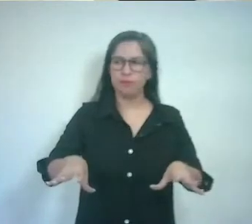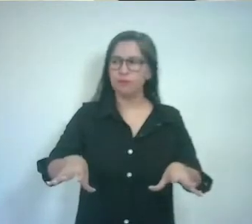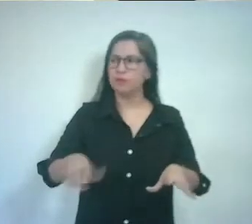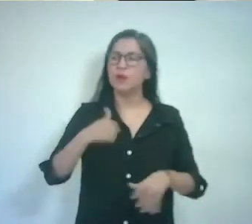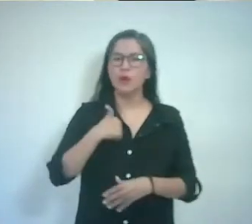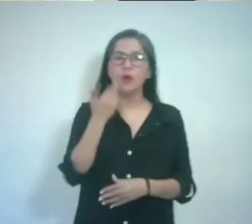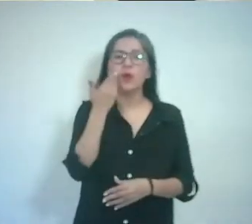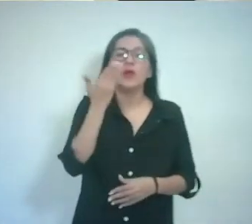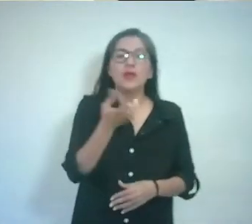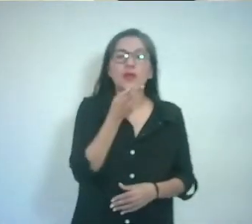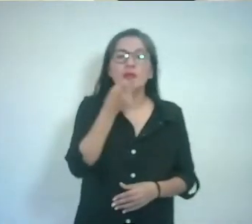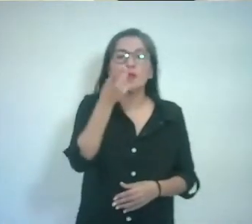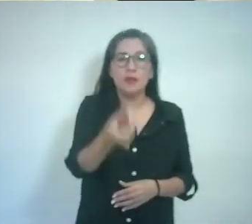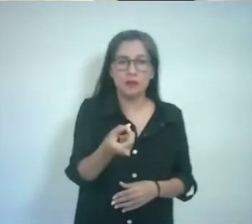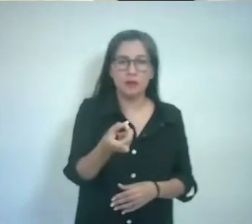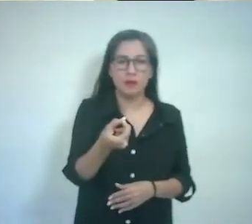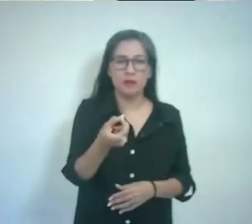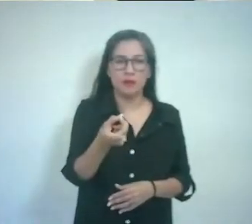Quiero mencionar